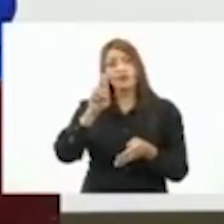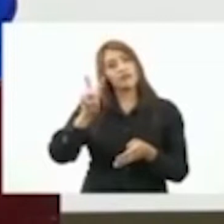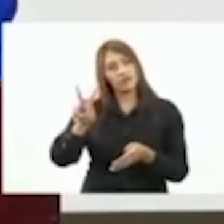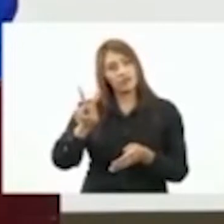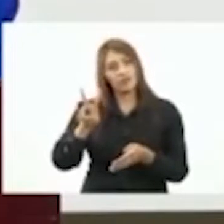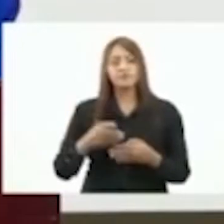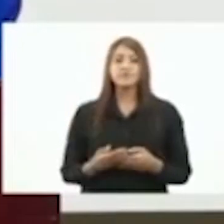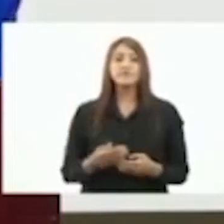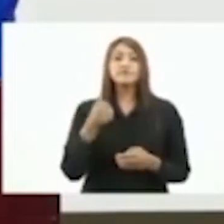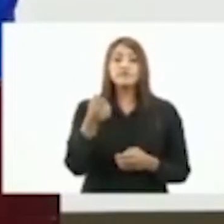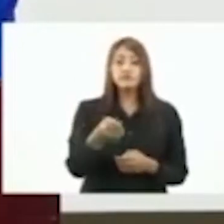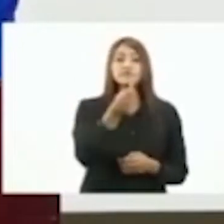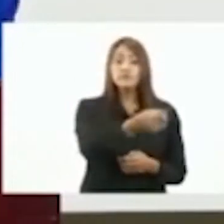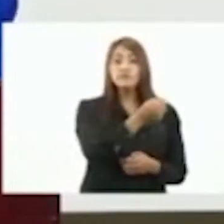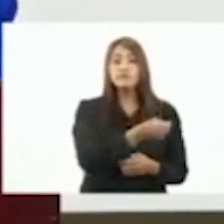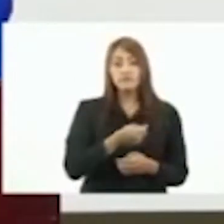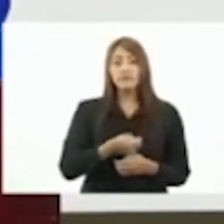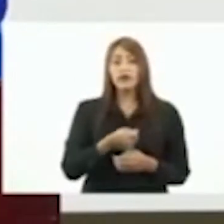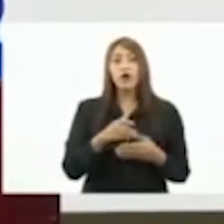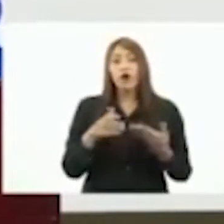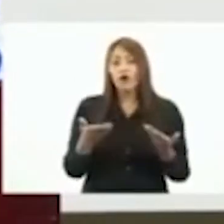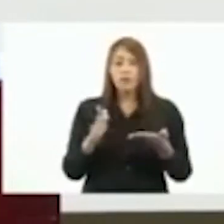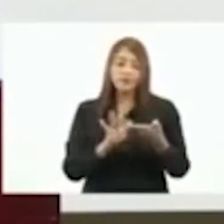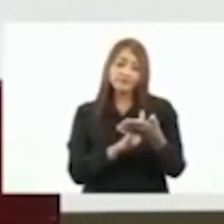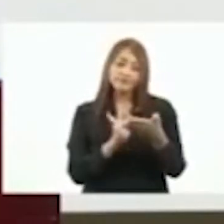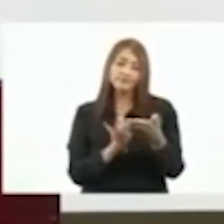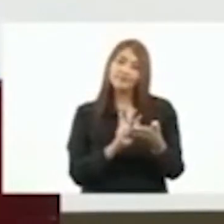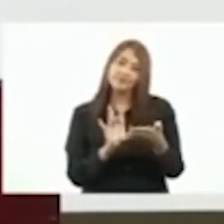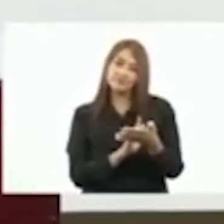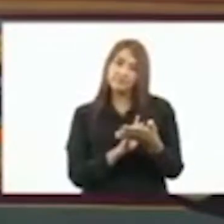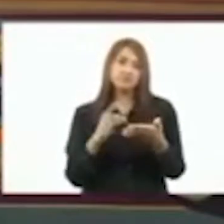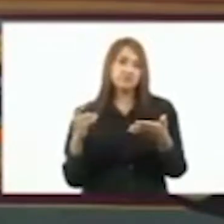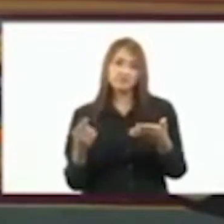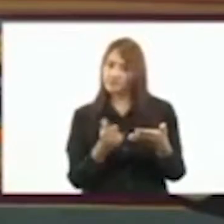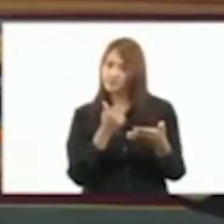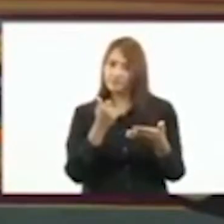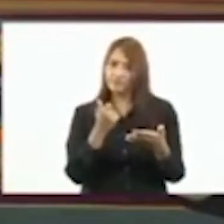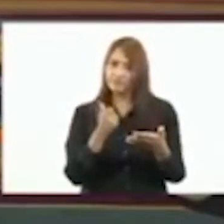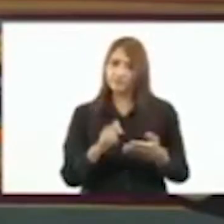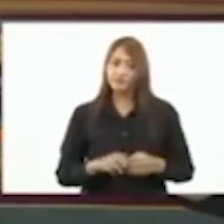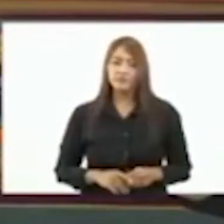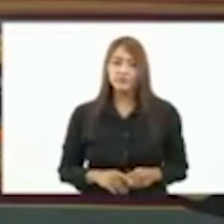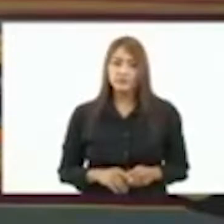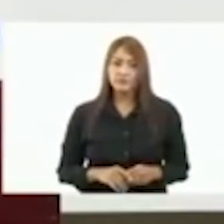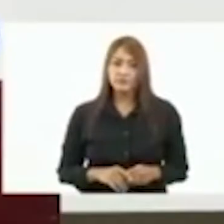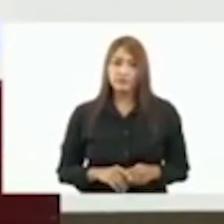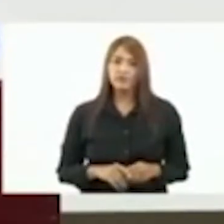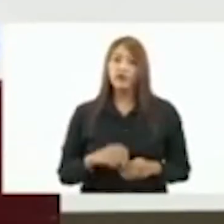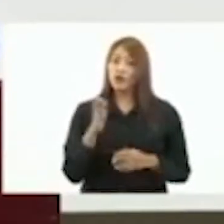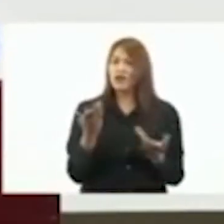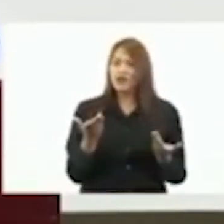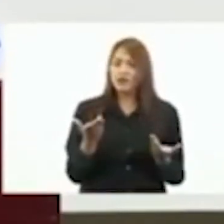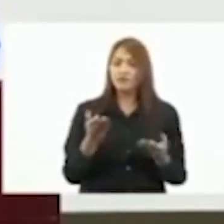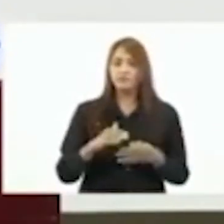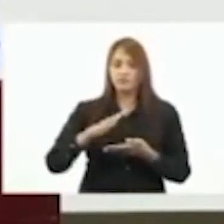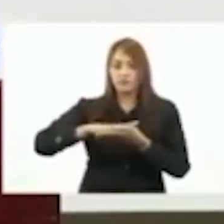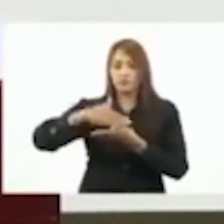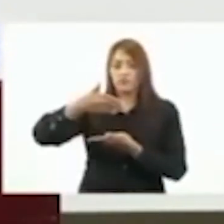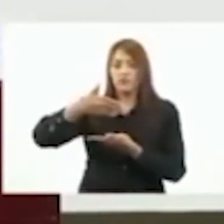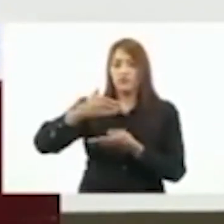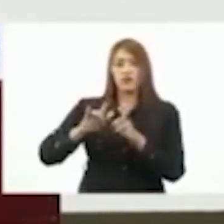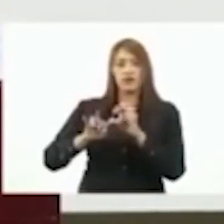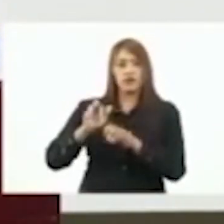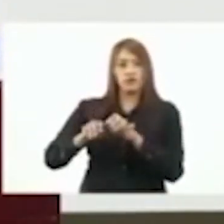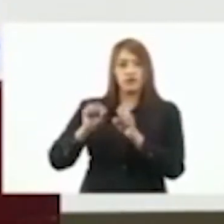tecnología. Se dotará a cada una de equipo informático consistente en una computadora